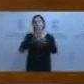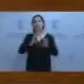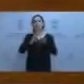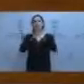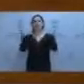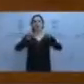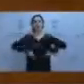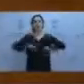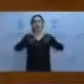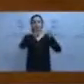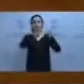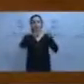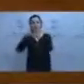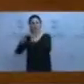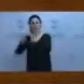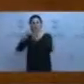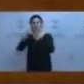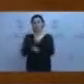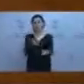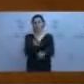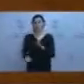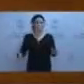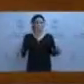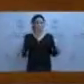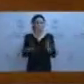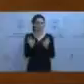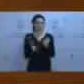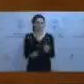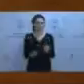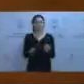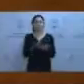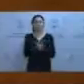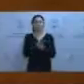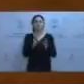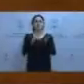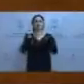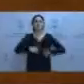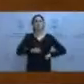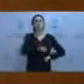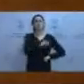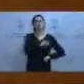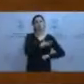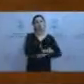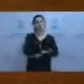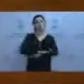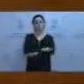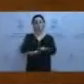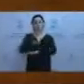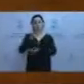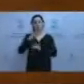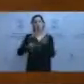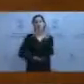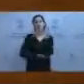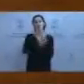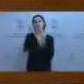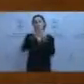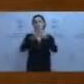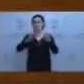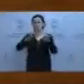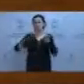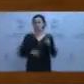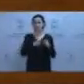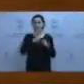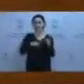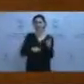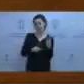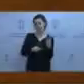estas cuestiones, algunas de ellas sí, otras no deben ser objeto de un acuerdo entre sindicatos, gobierno y la FADE, porque muchas de estas cuestiones no exigen más que